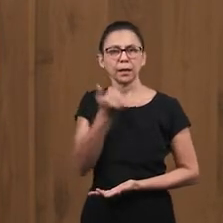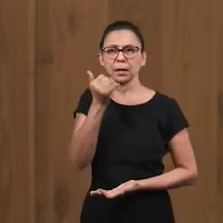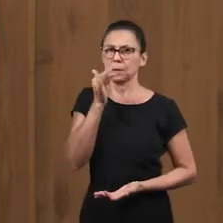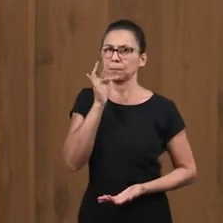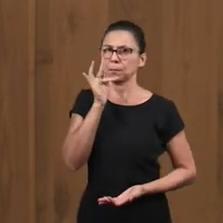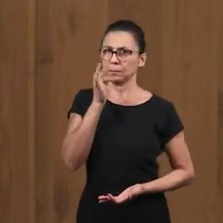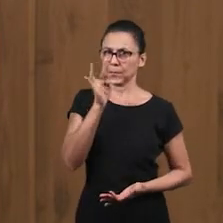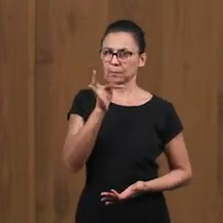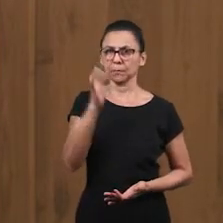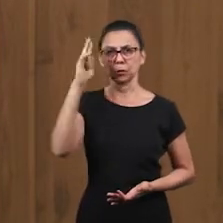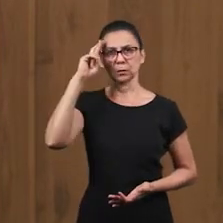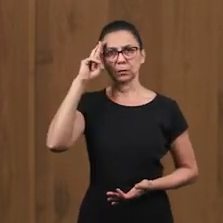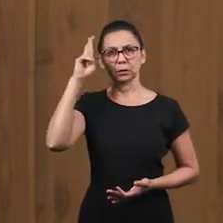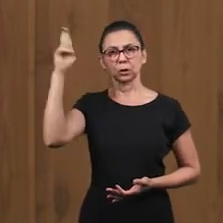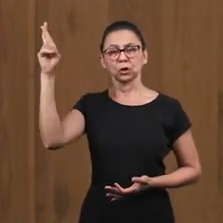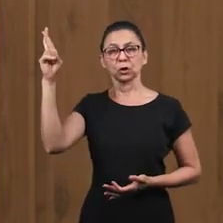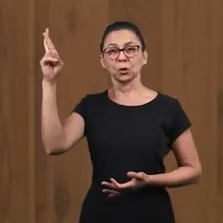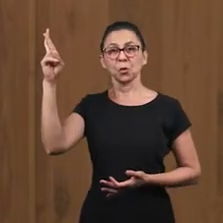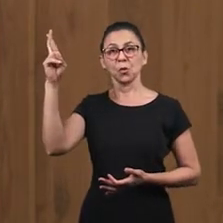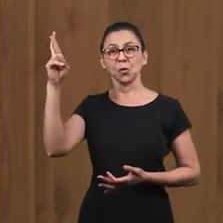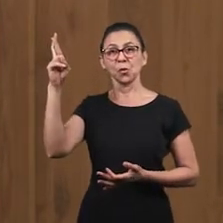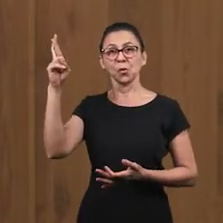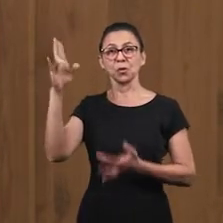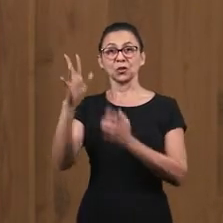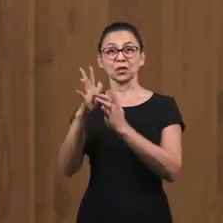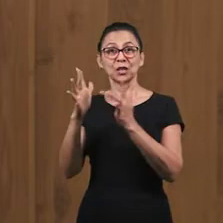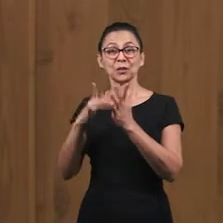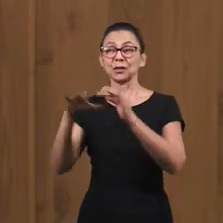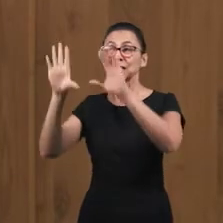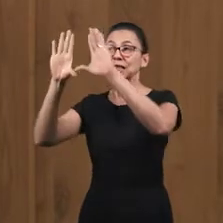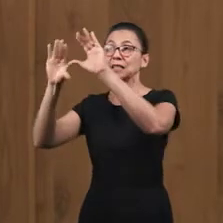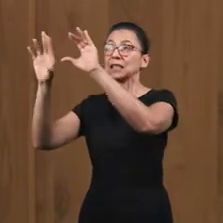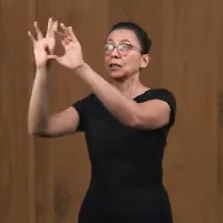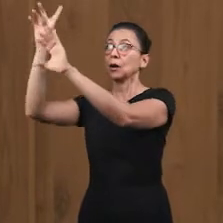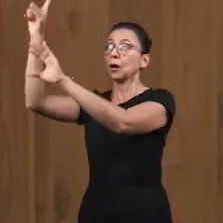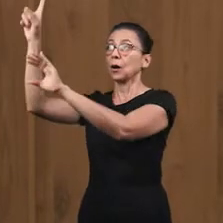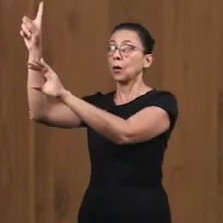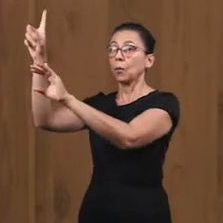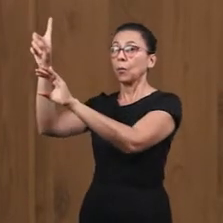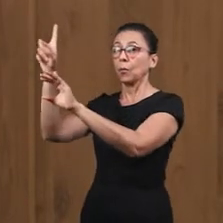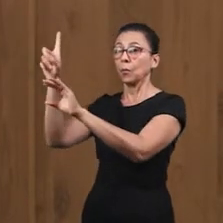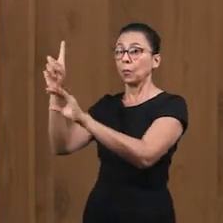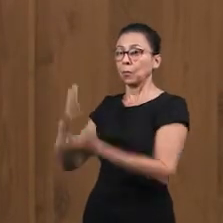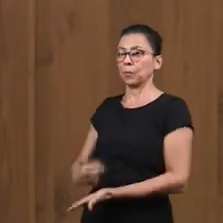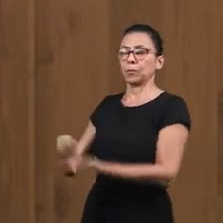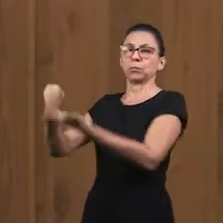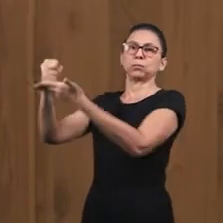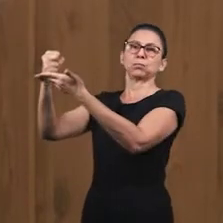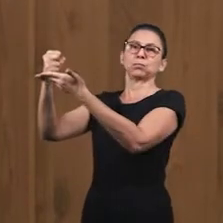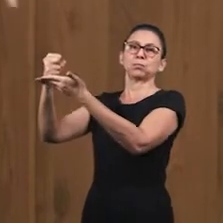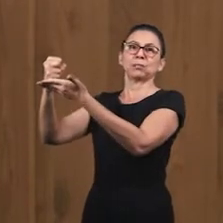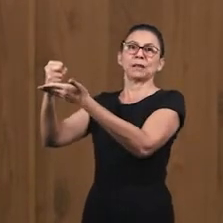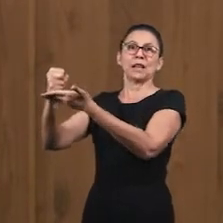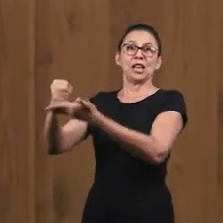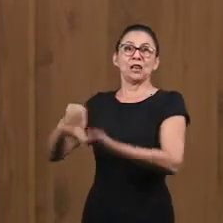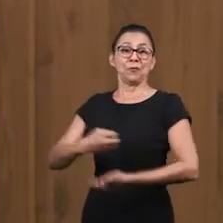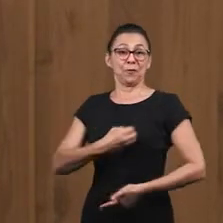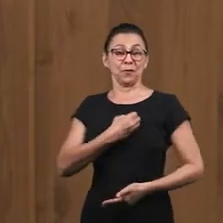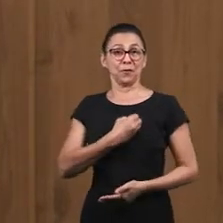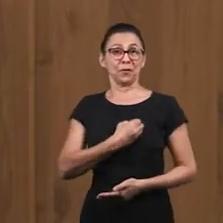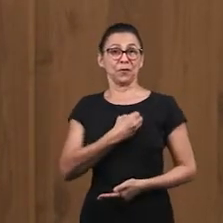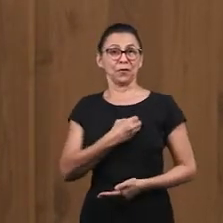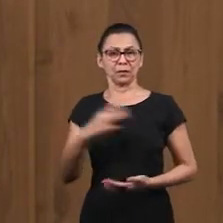lugar. En breve el Señor Jesús vendrá a buscarnos. Y los siervos que estuvieren